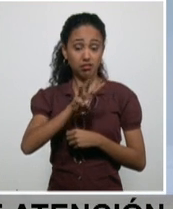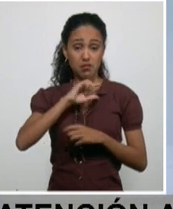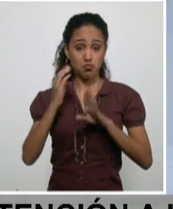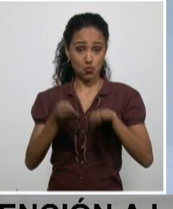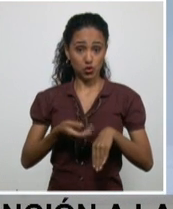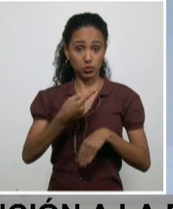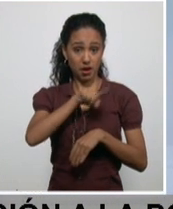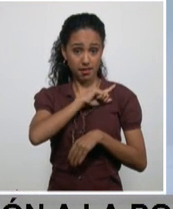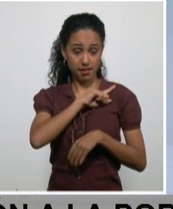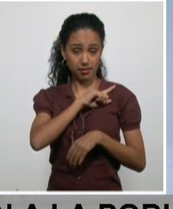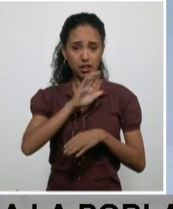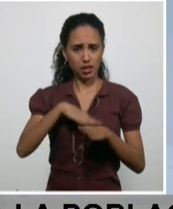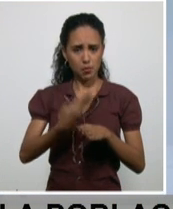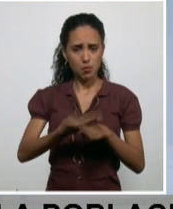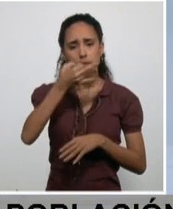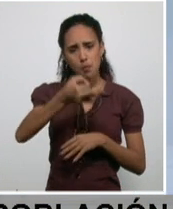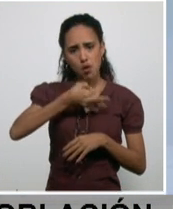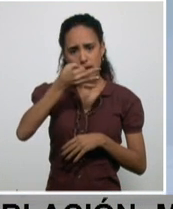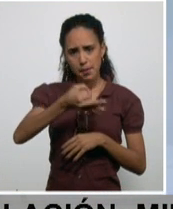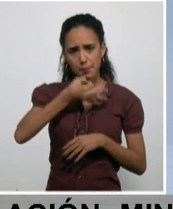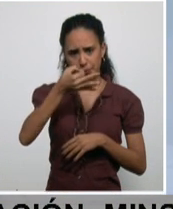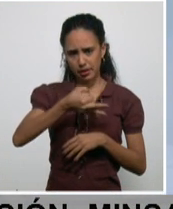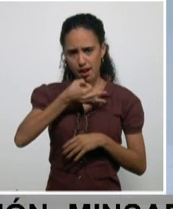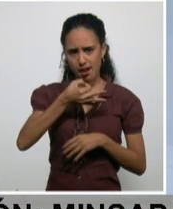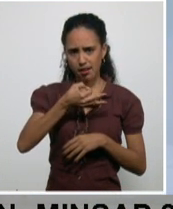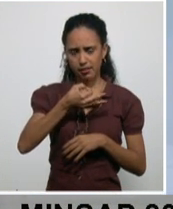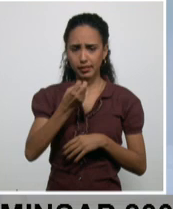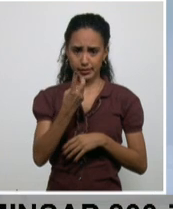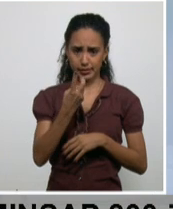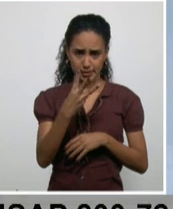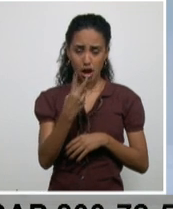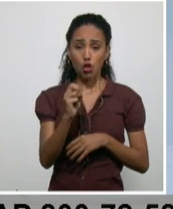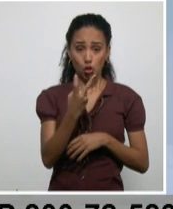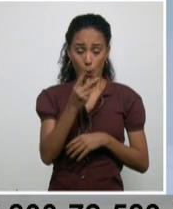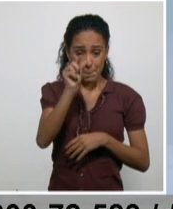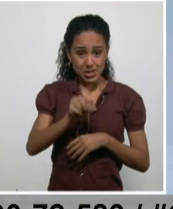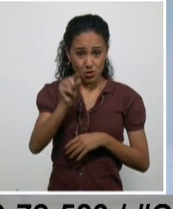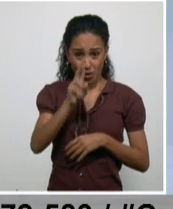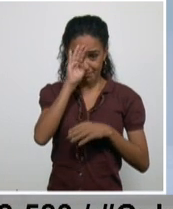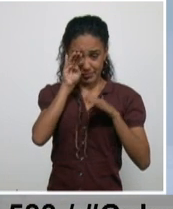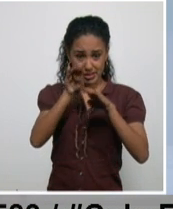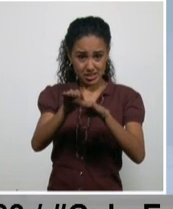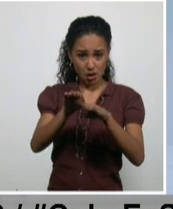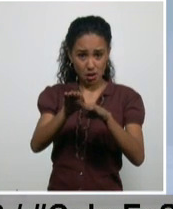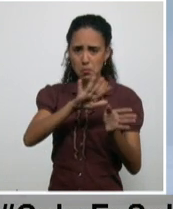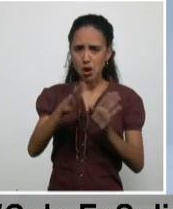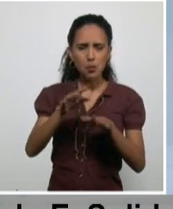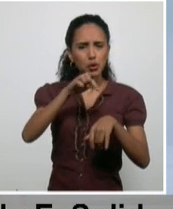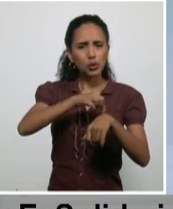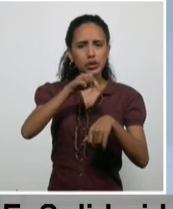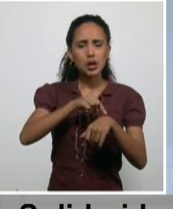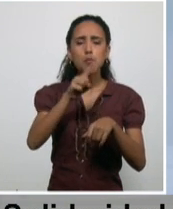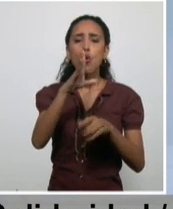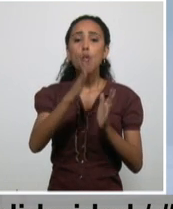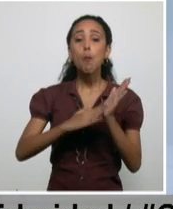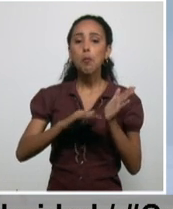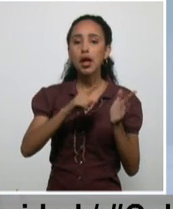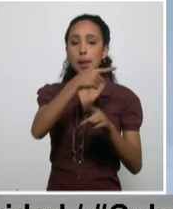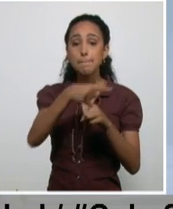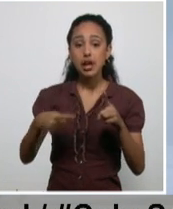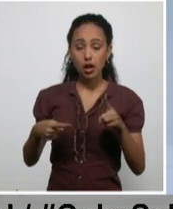vamos a referir más adelante, los 2 que se evacuaron desde hace ya más de un mes y medio,